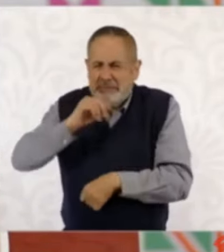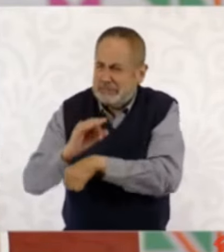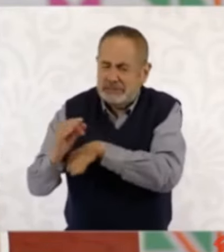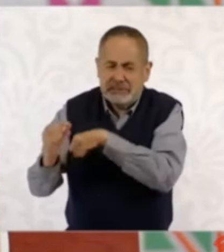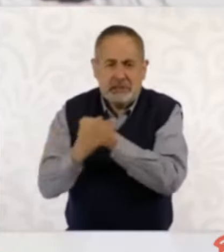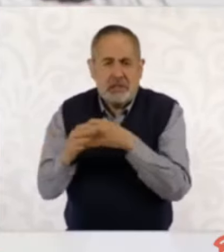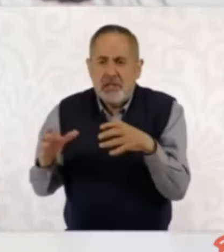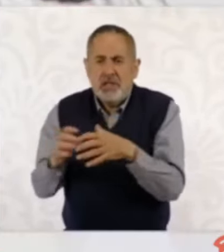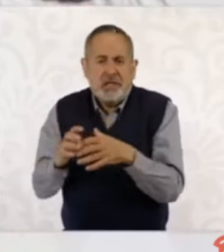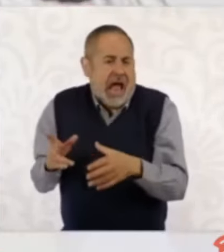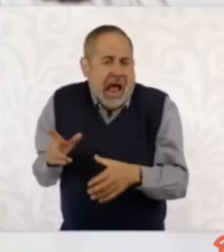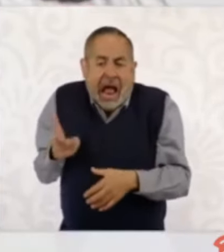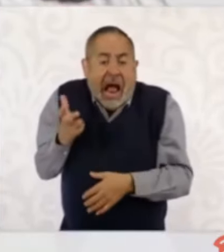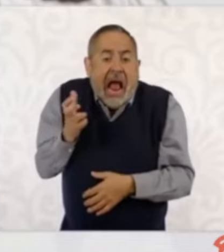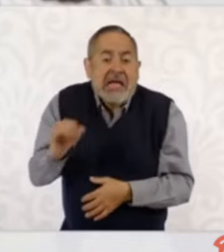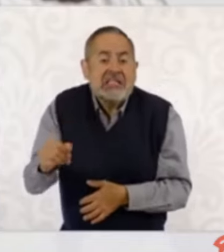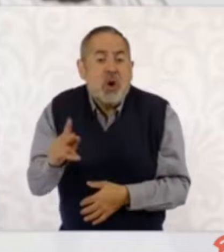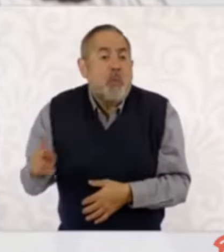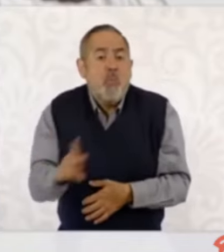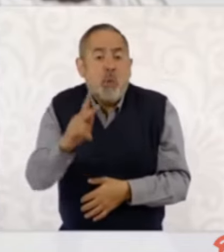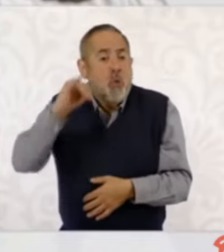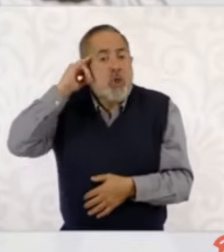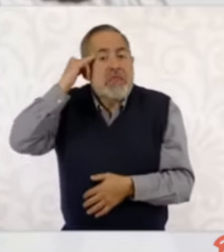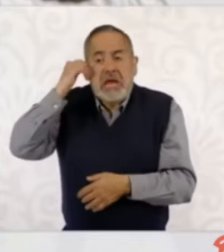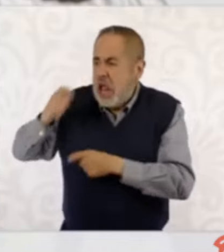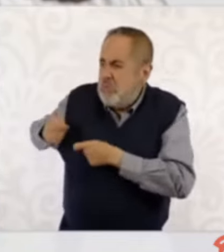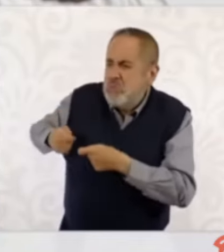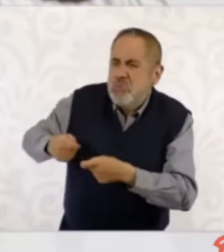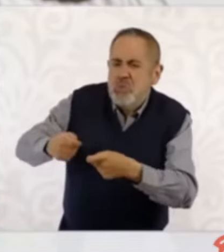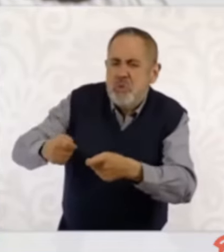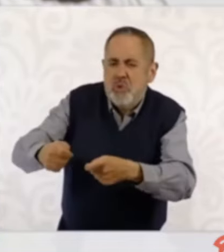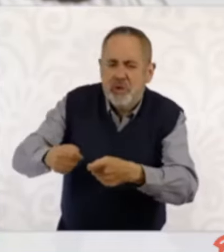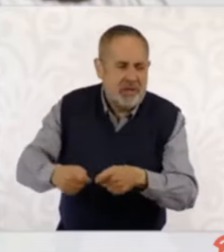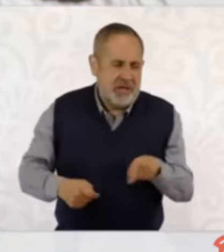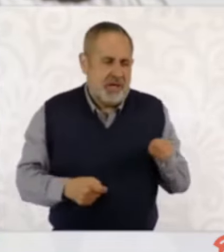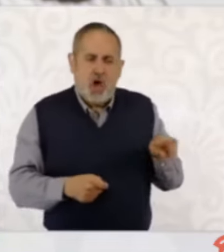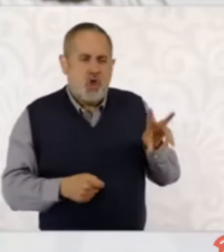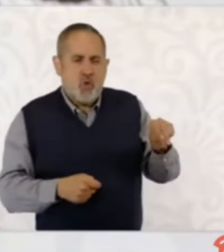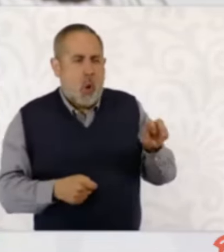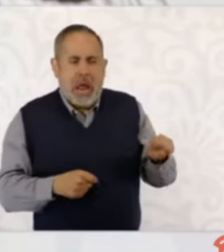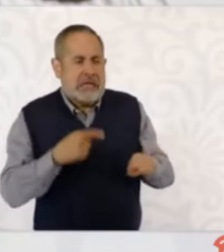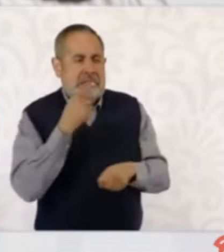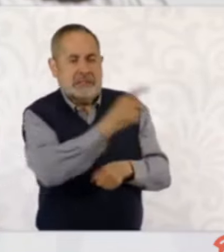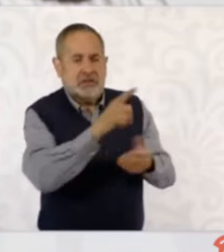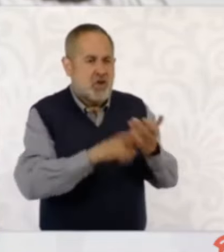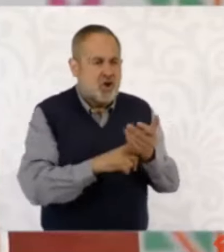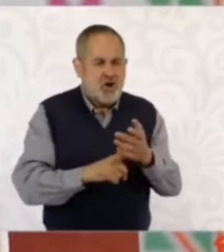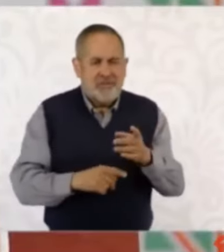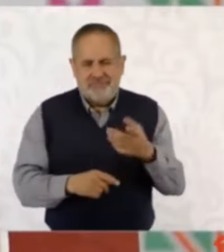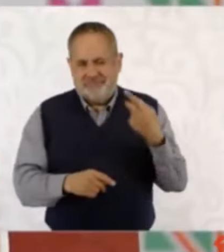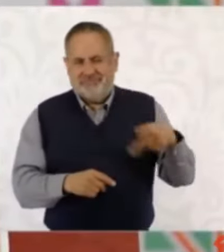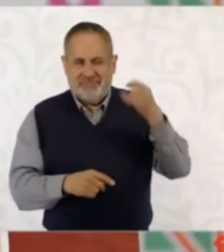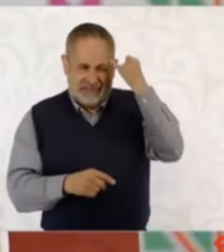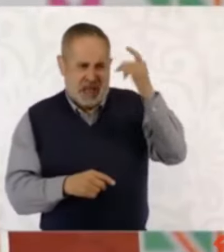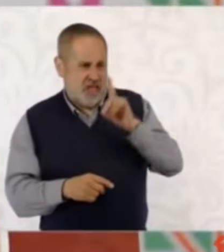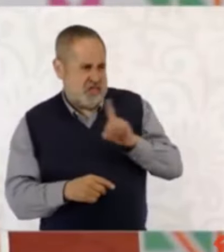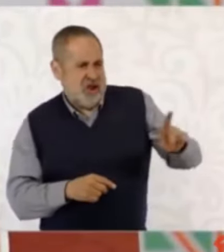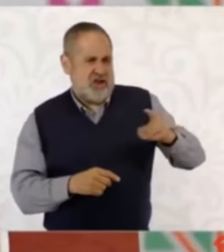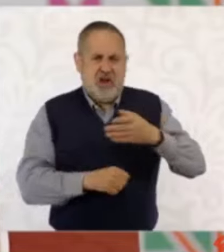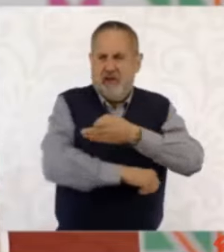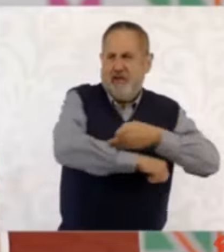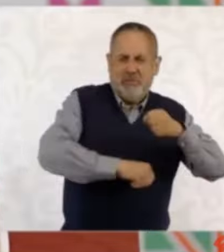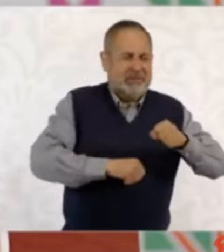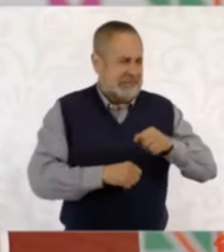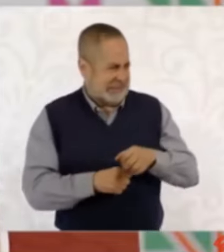de los pueblos originarios. No tiene que ver con esta idea de derecha de familia, por eso